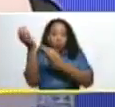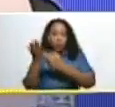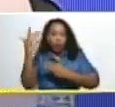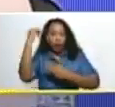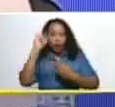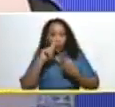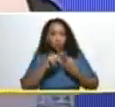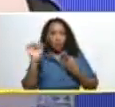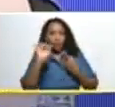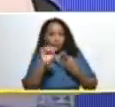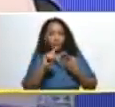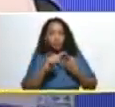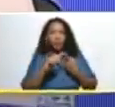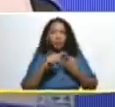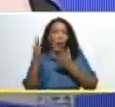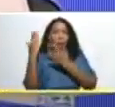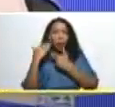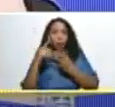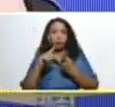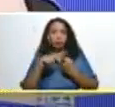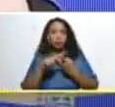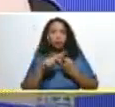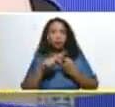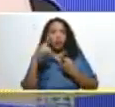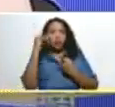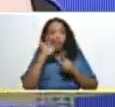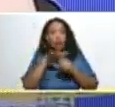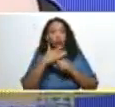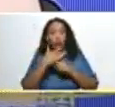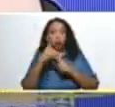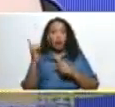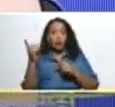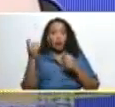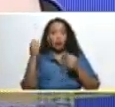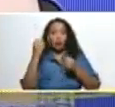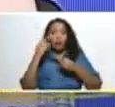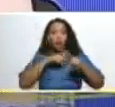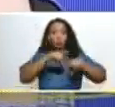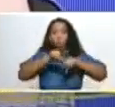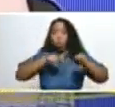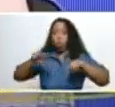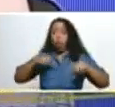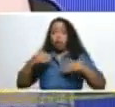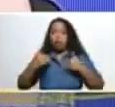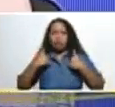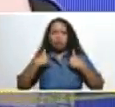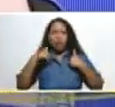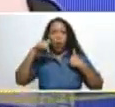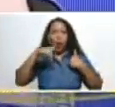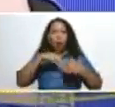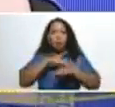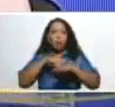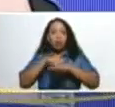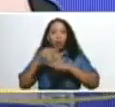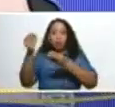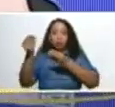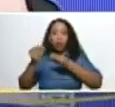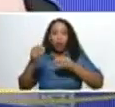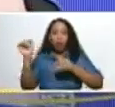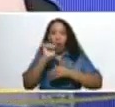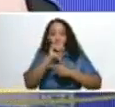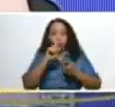teníamos había una situación que para practicar diligencia se nos costaba. Hoy en día el ministro nos suministró vehículos.